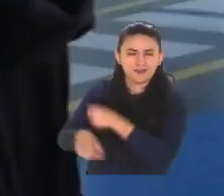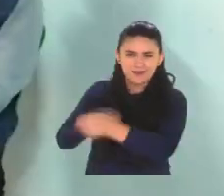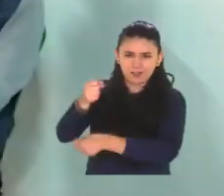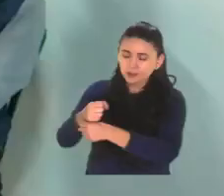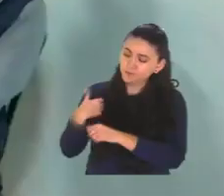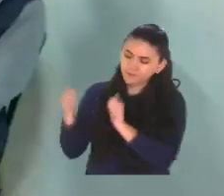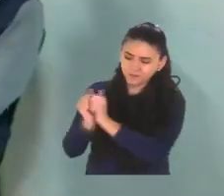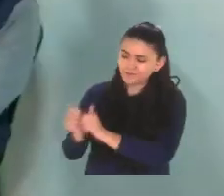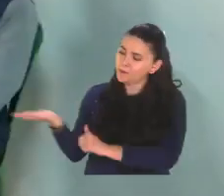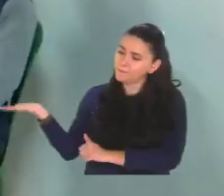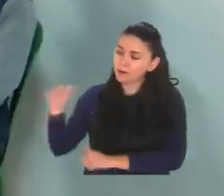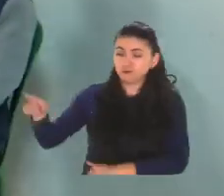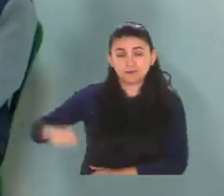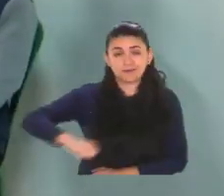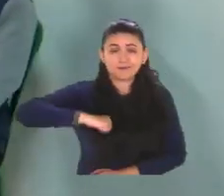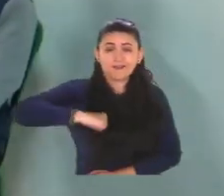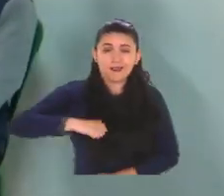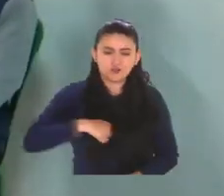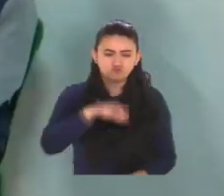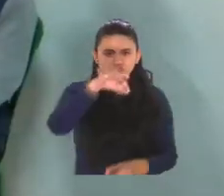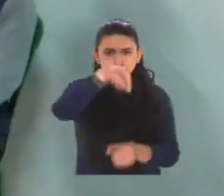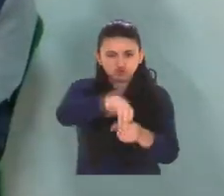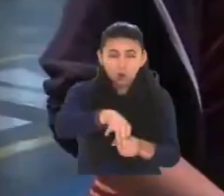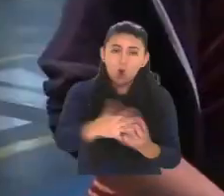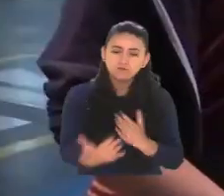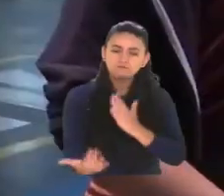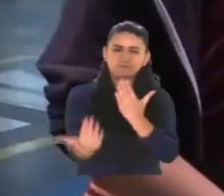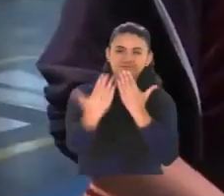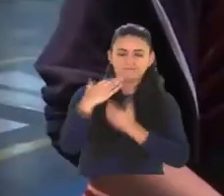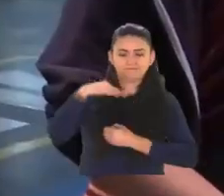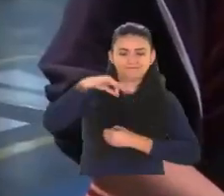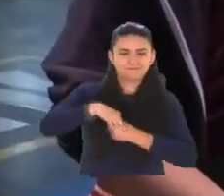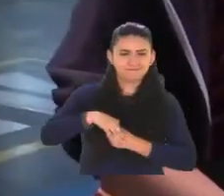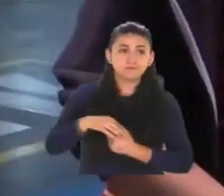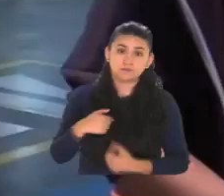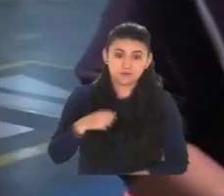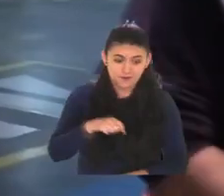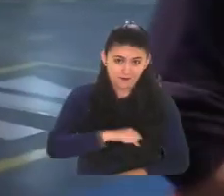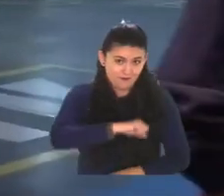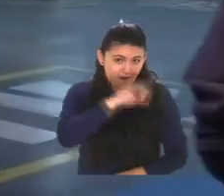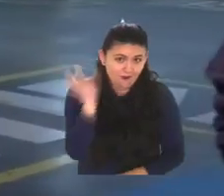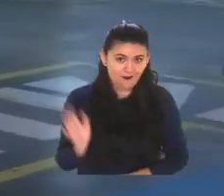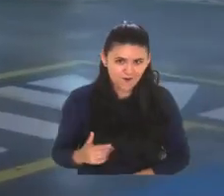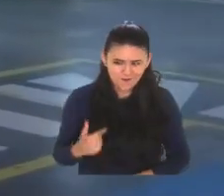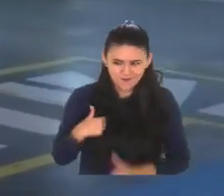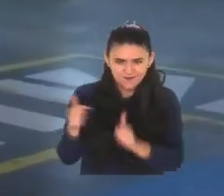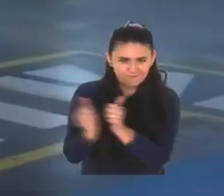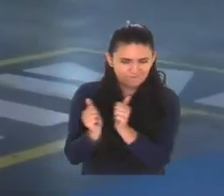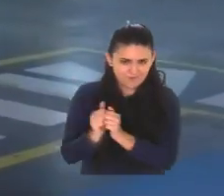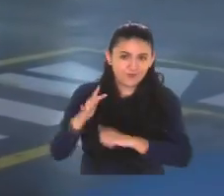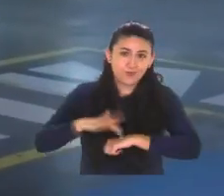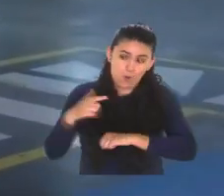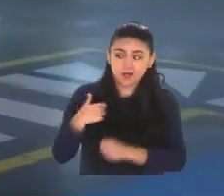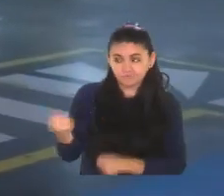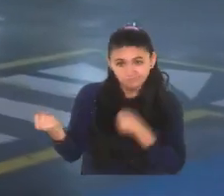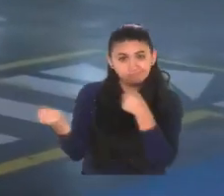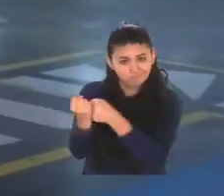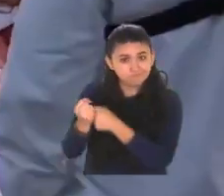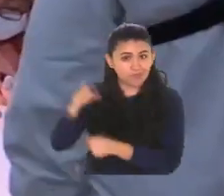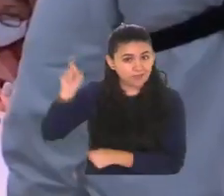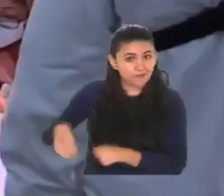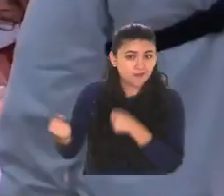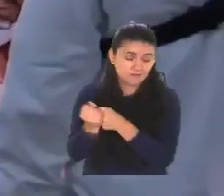a ejercer su derecho a elegir y ser elegido también hay que apoyarlos en ese